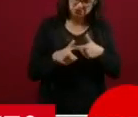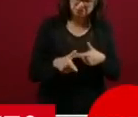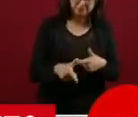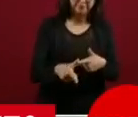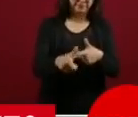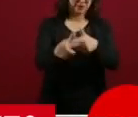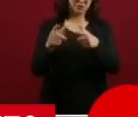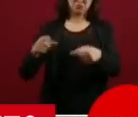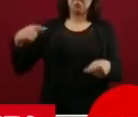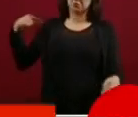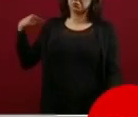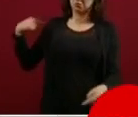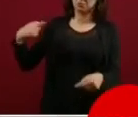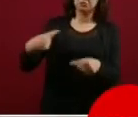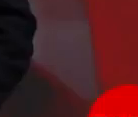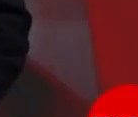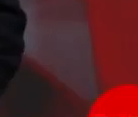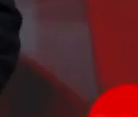Chapo Guzmán.